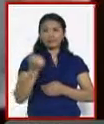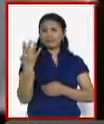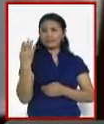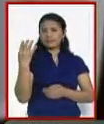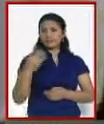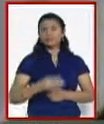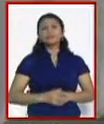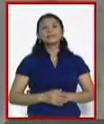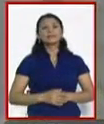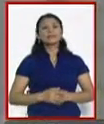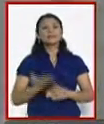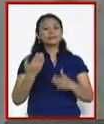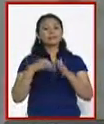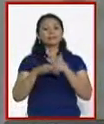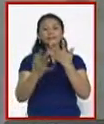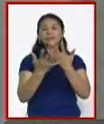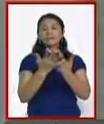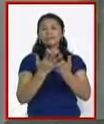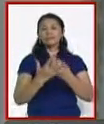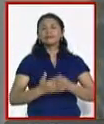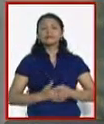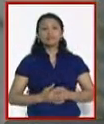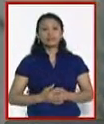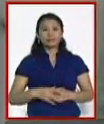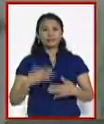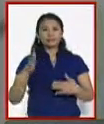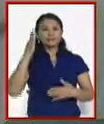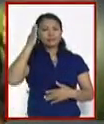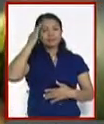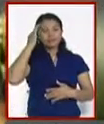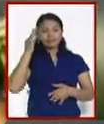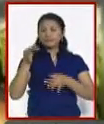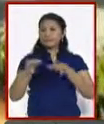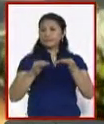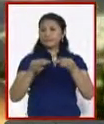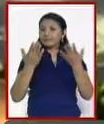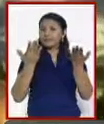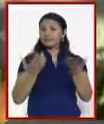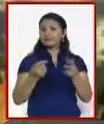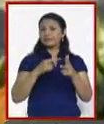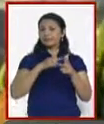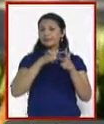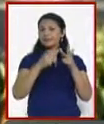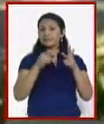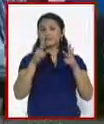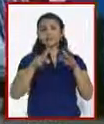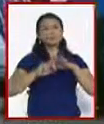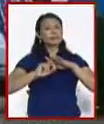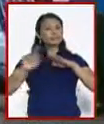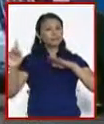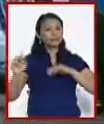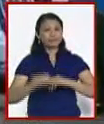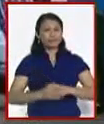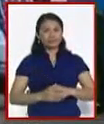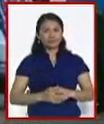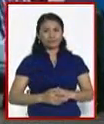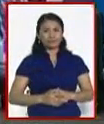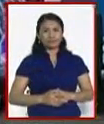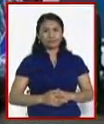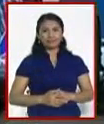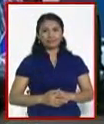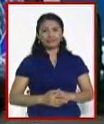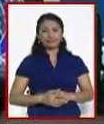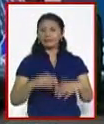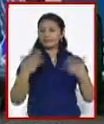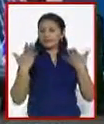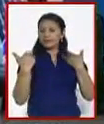del 2014, cuando entró a la cárcel de Chonchocoro. Se conoce de manera extraoficial que existen 3 personas prófugas. Se tiene ya